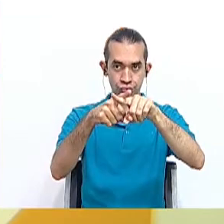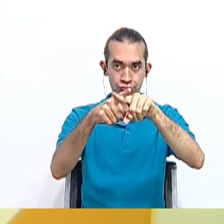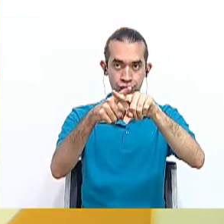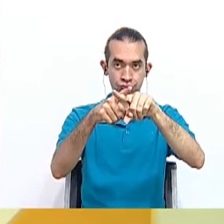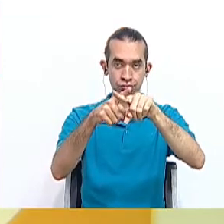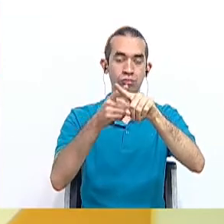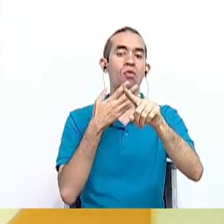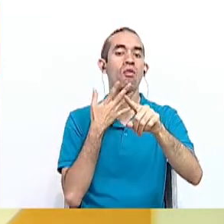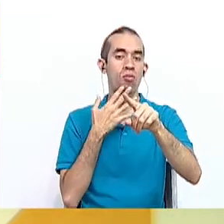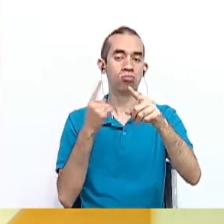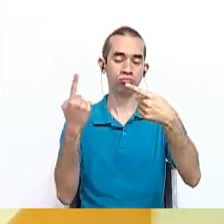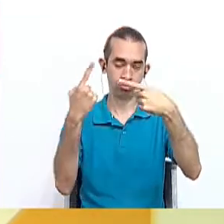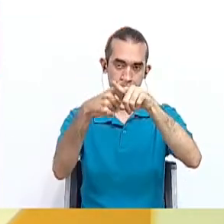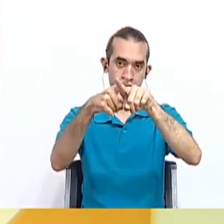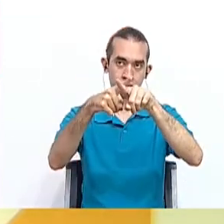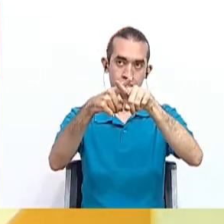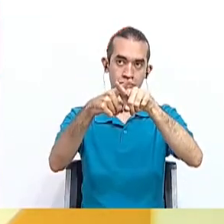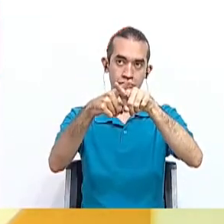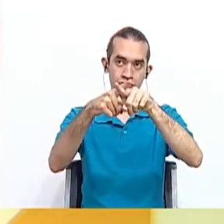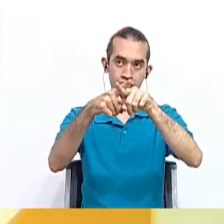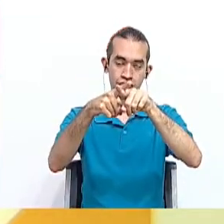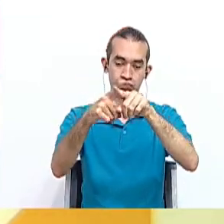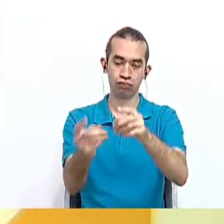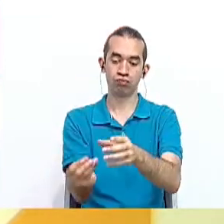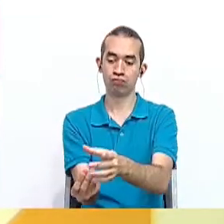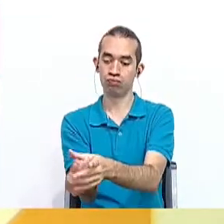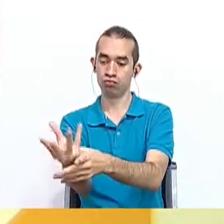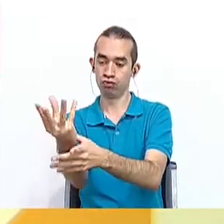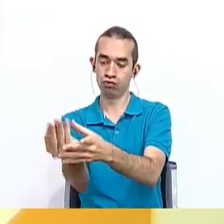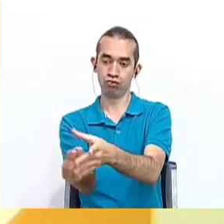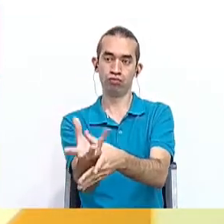del color, obtuvo